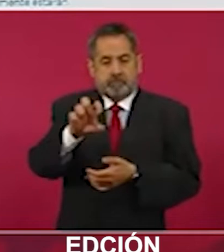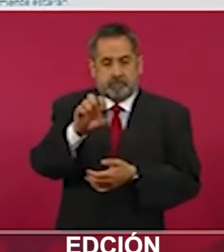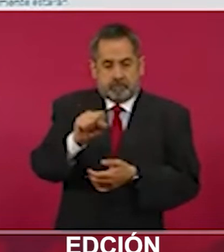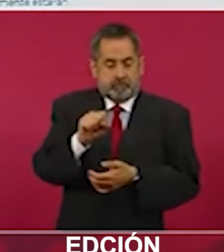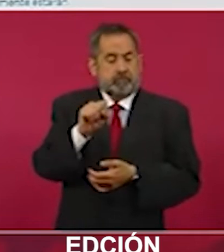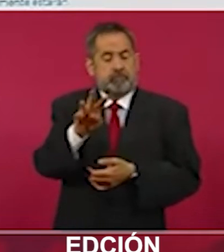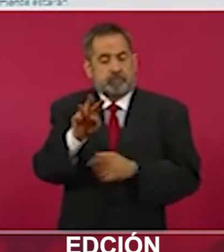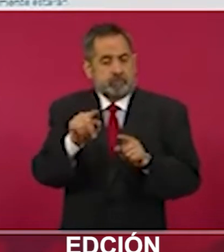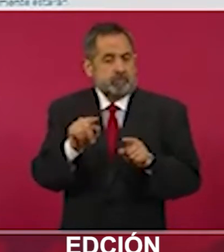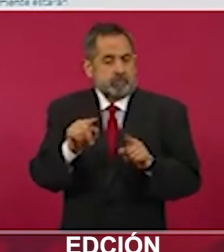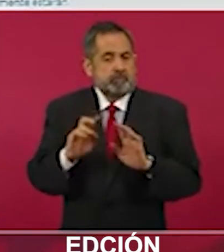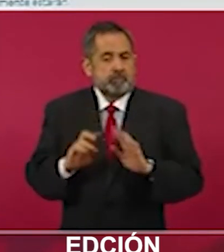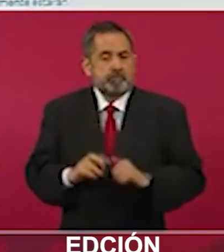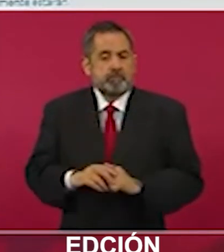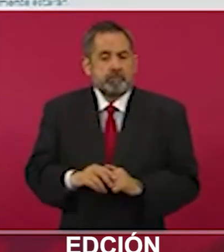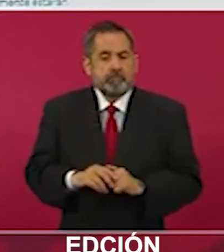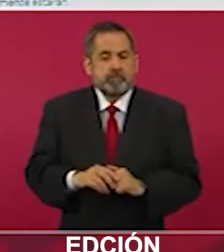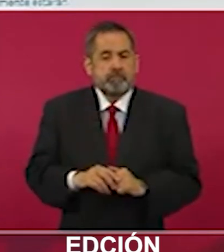1.569,